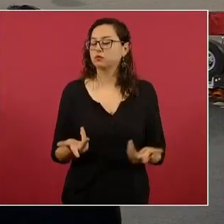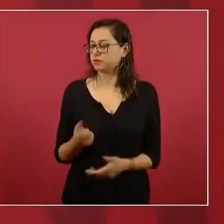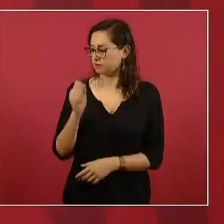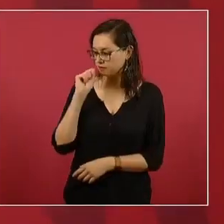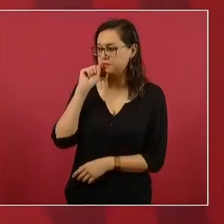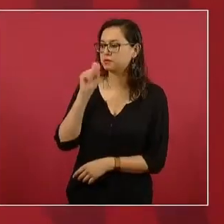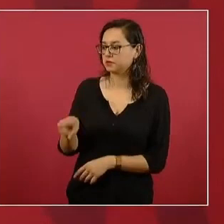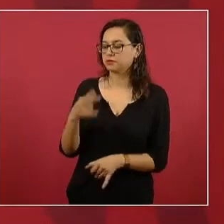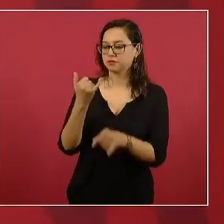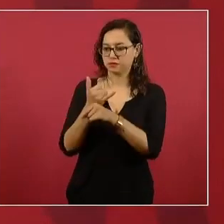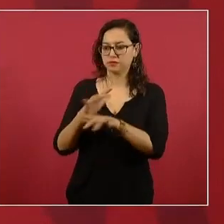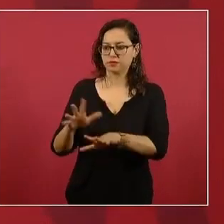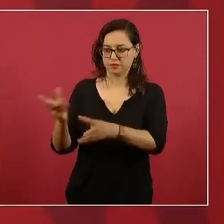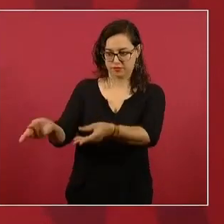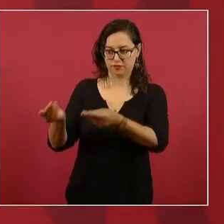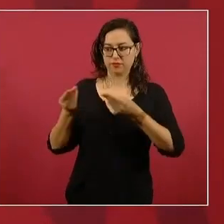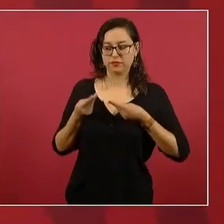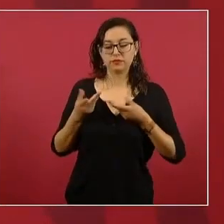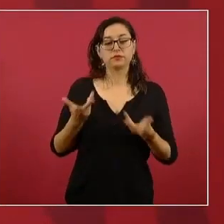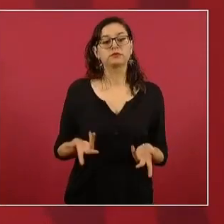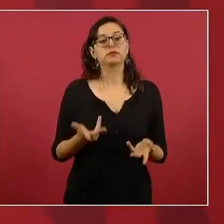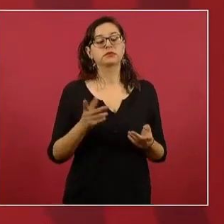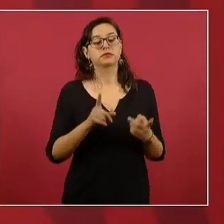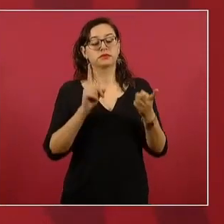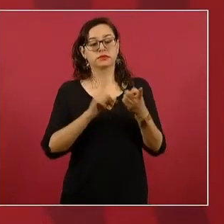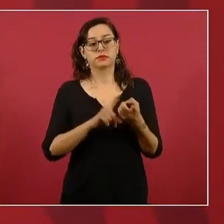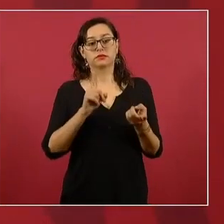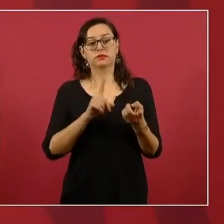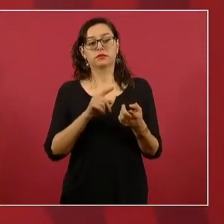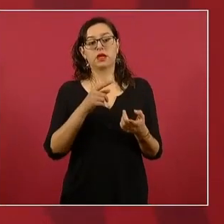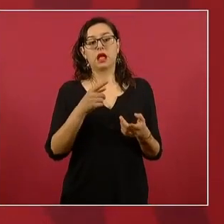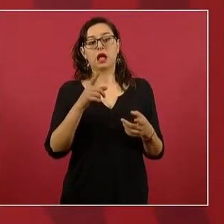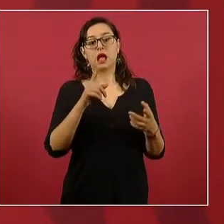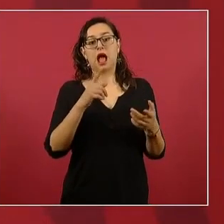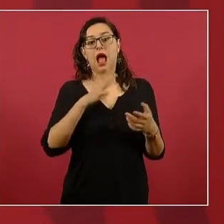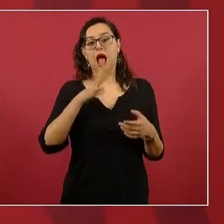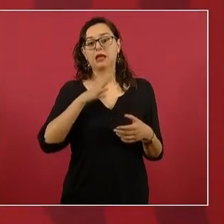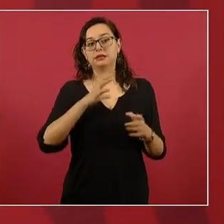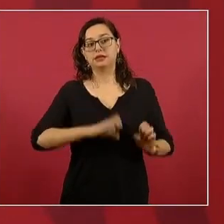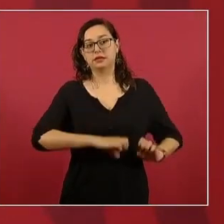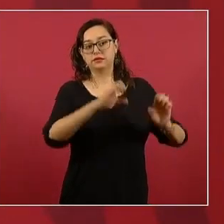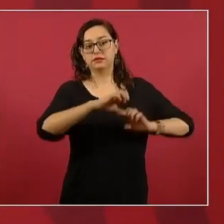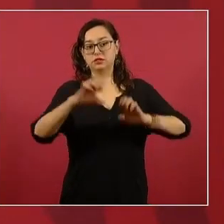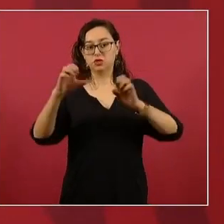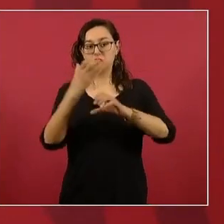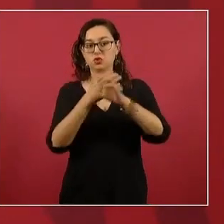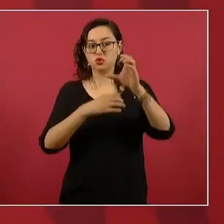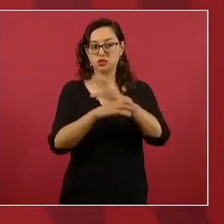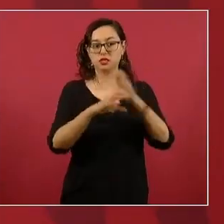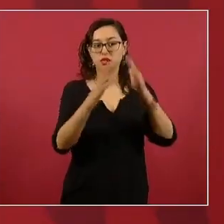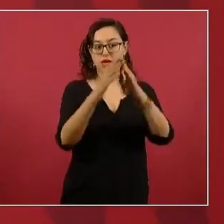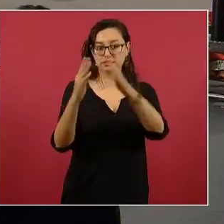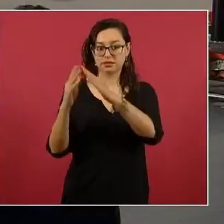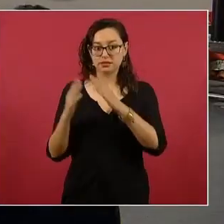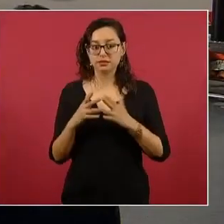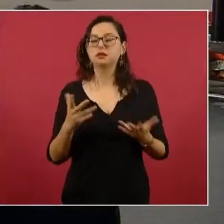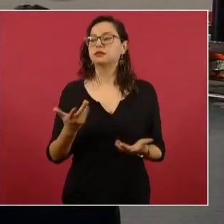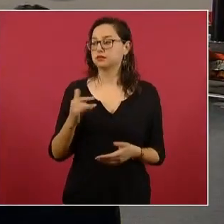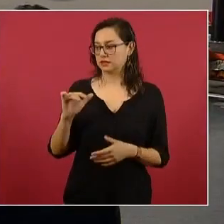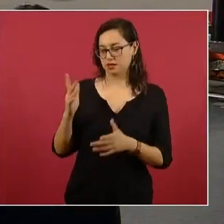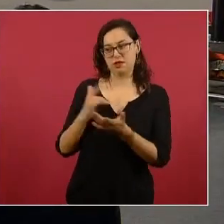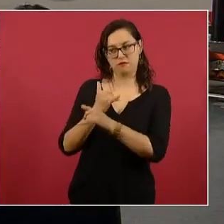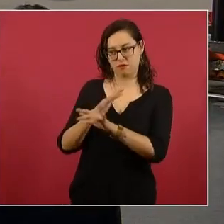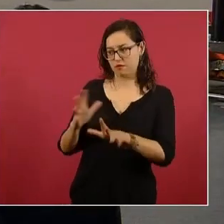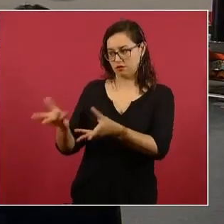mismo. Sí, se va a integrar. Son propiedades de Rosy Orozco. Sí, lo vemos. Ok.